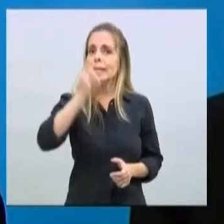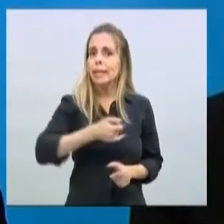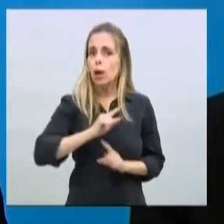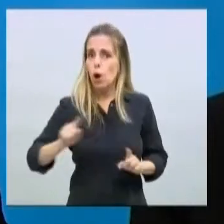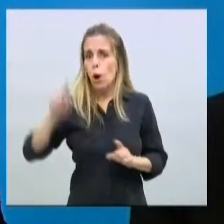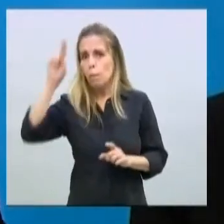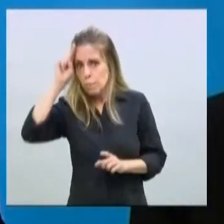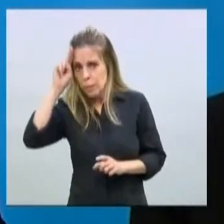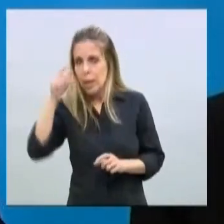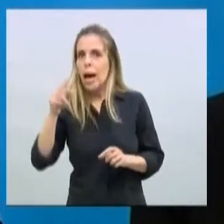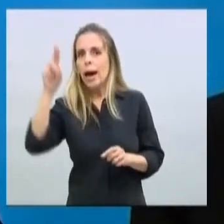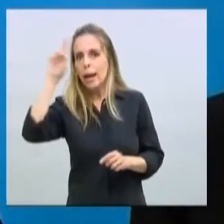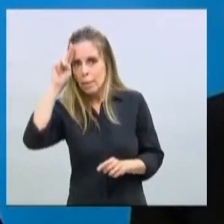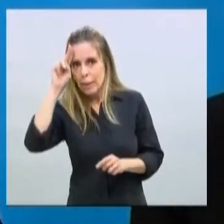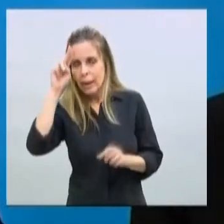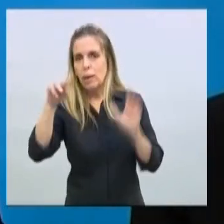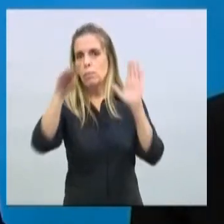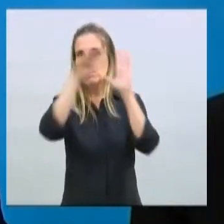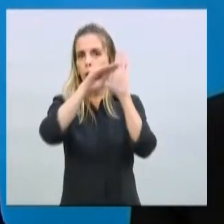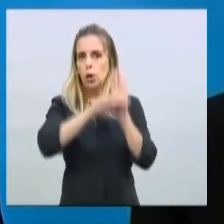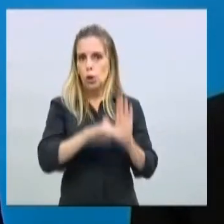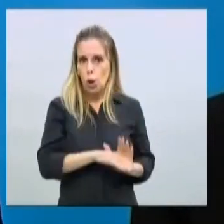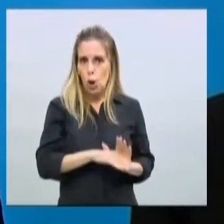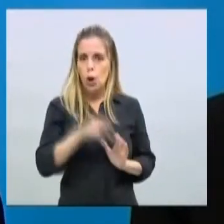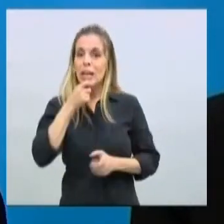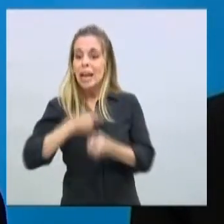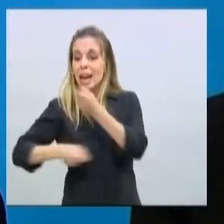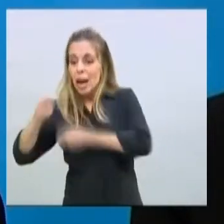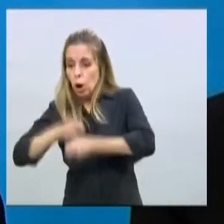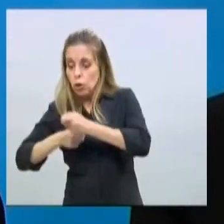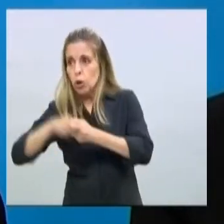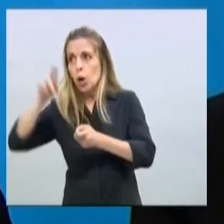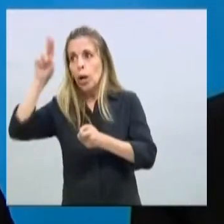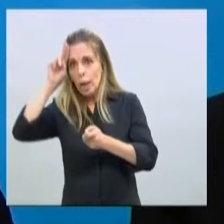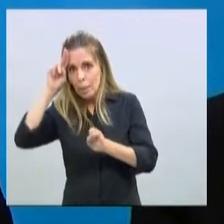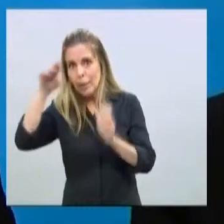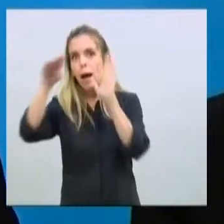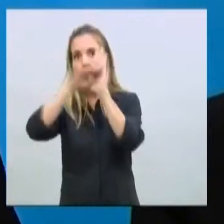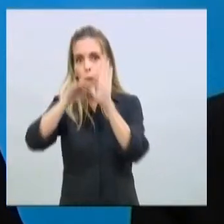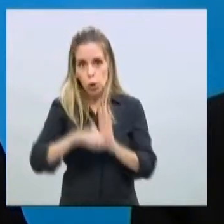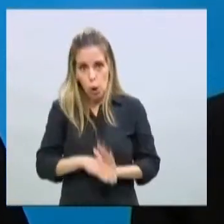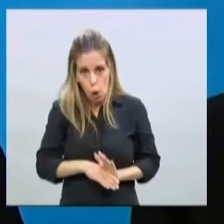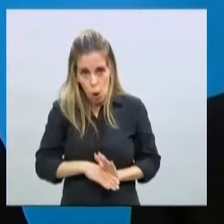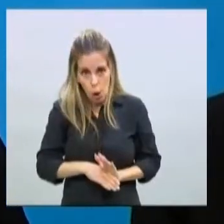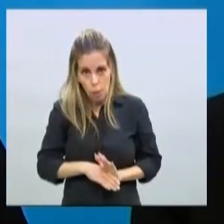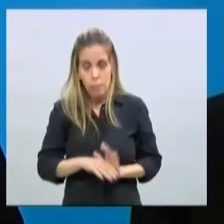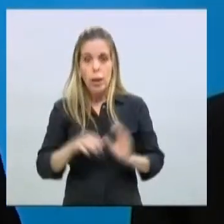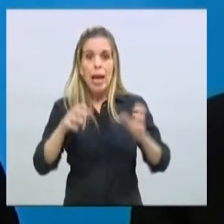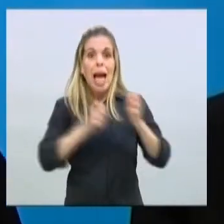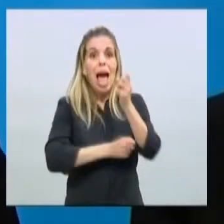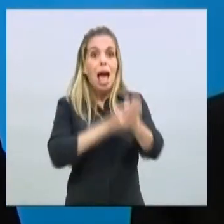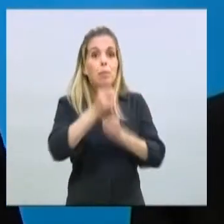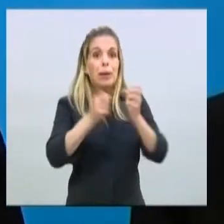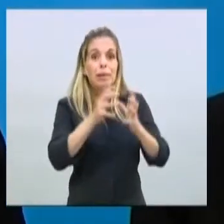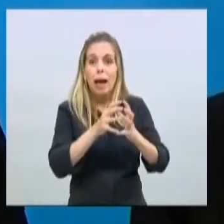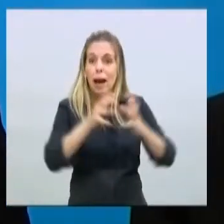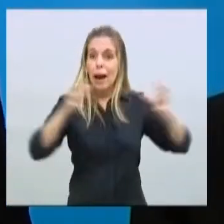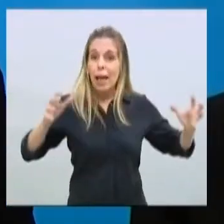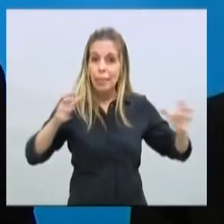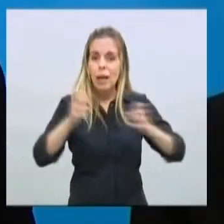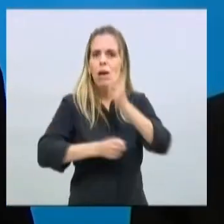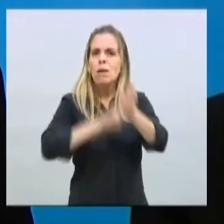cumplidos. Y después fiscalizar que no dejen de cumplirse. Para las grandes empresas, como siempre hemos